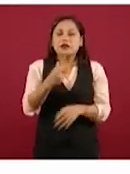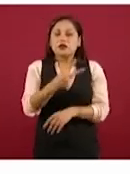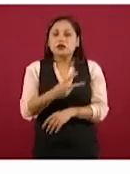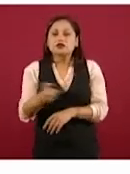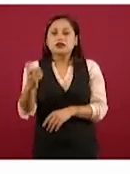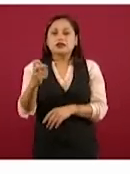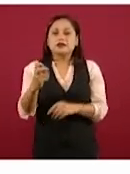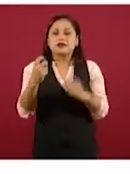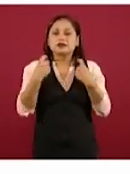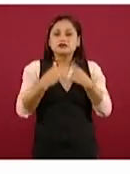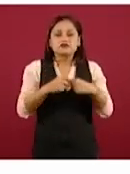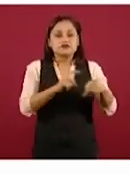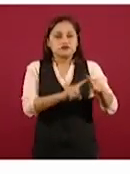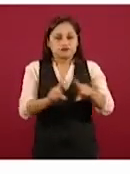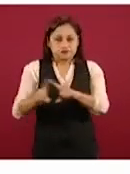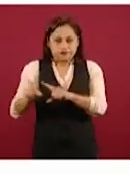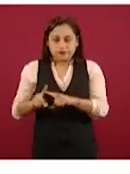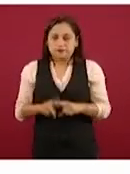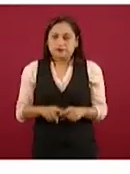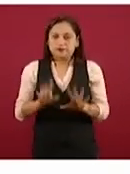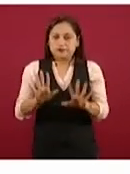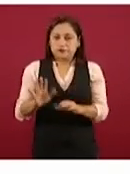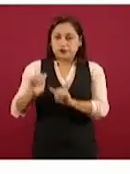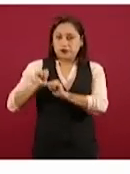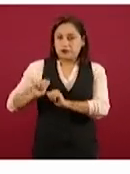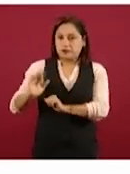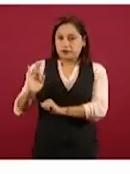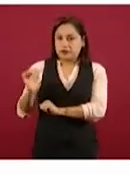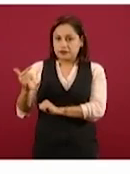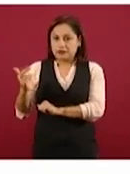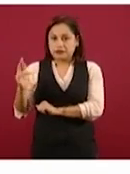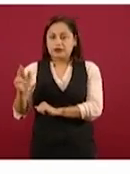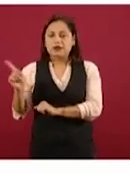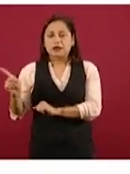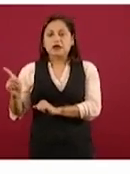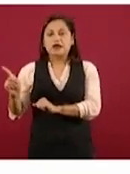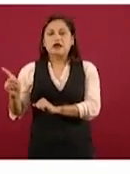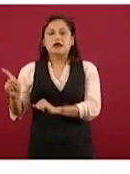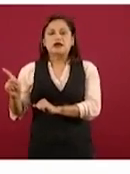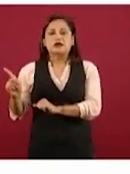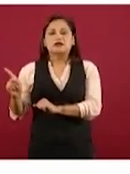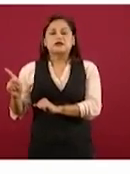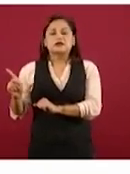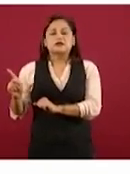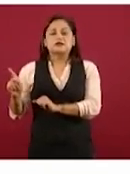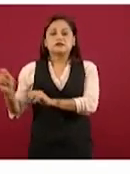comenté, el proceso, una vez concluido, serían